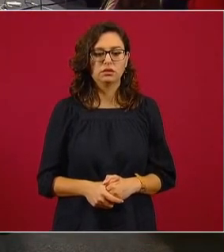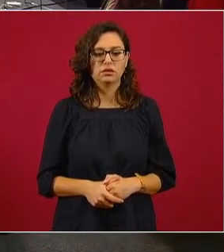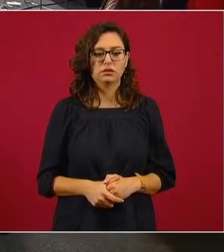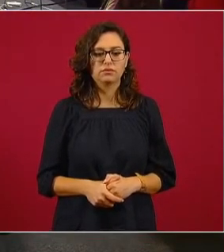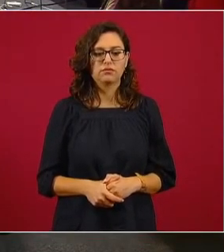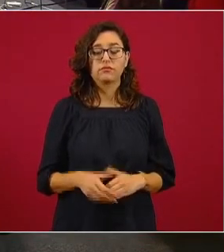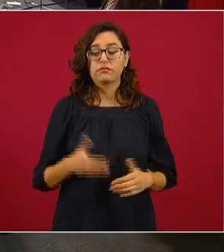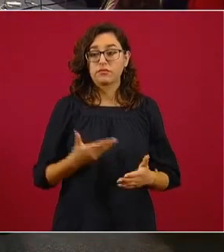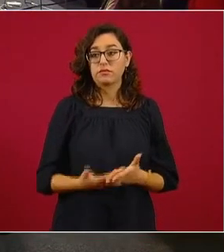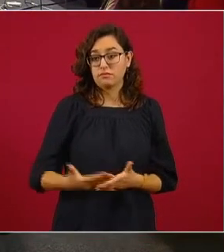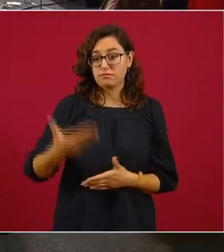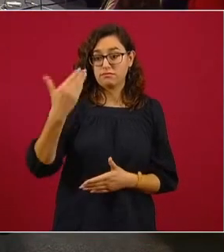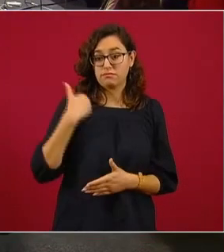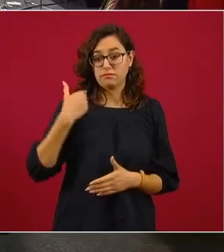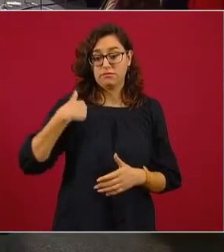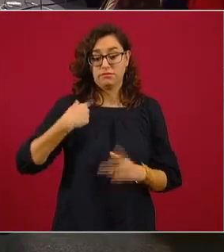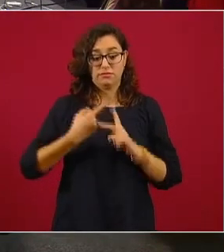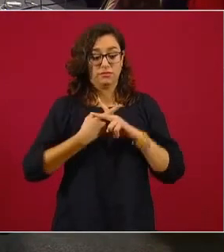la toma de posición.